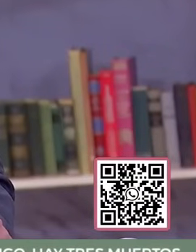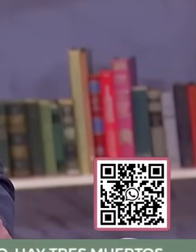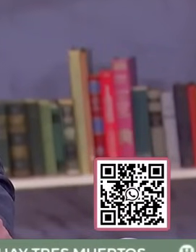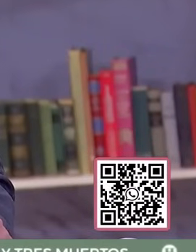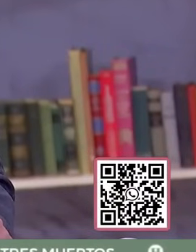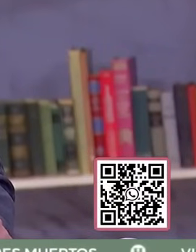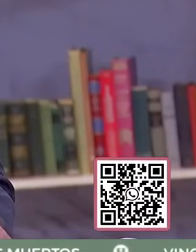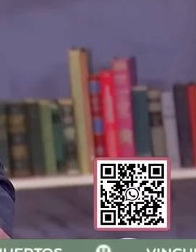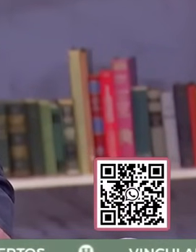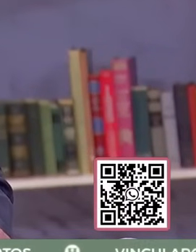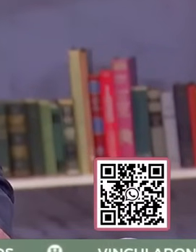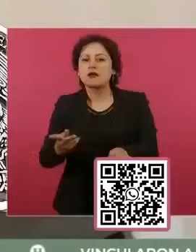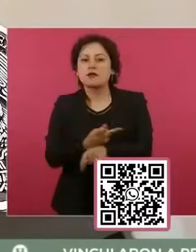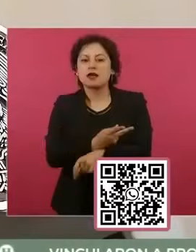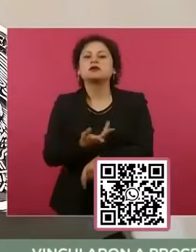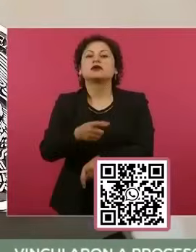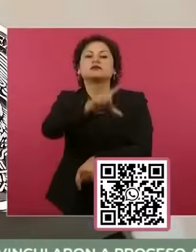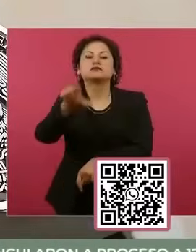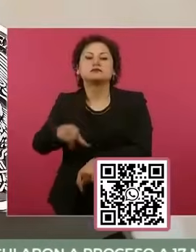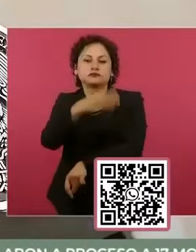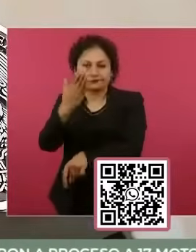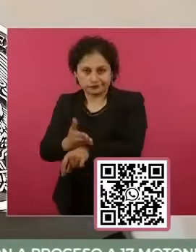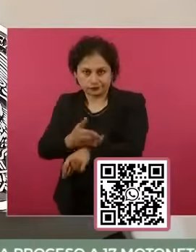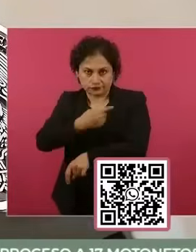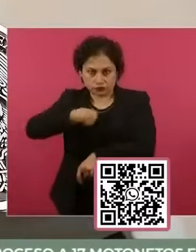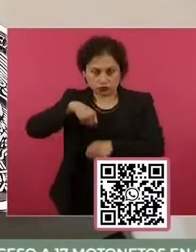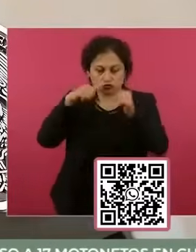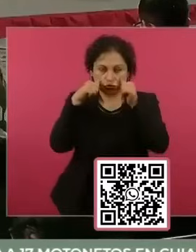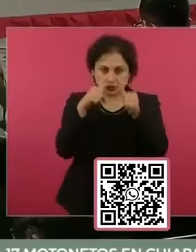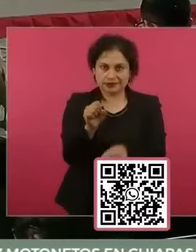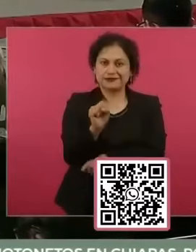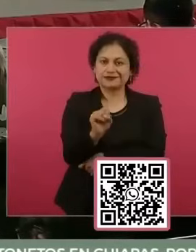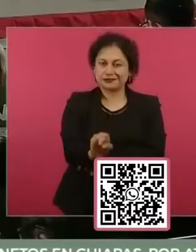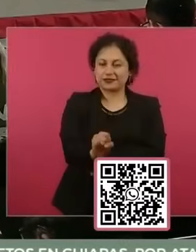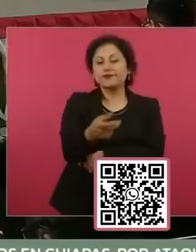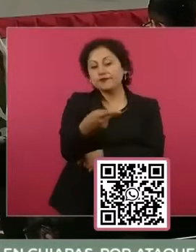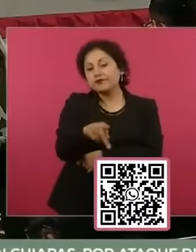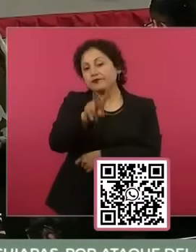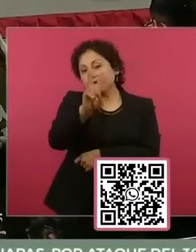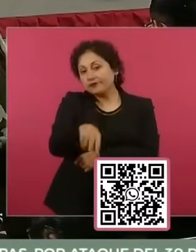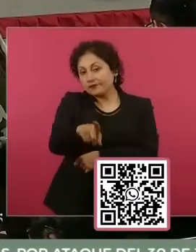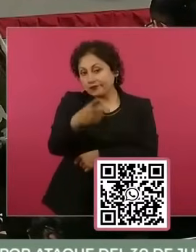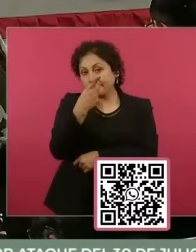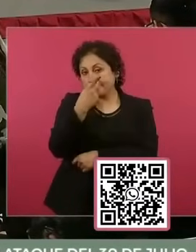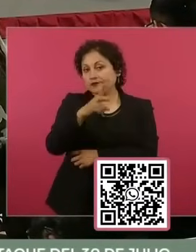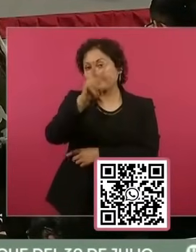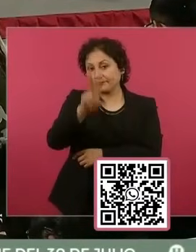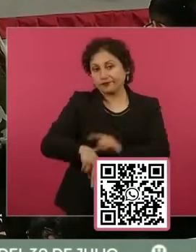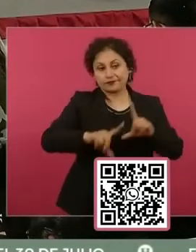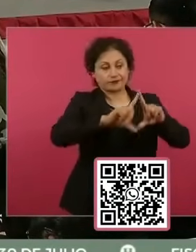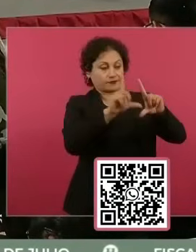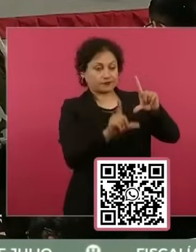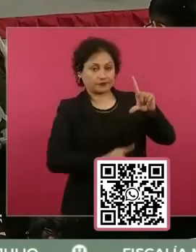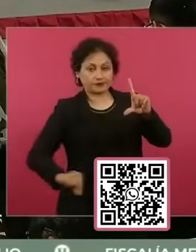país pero efectivamente en algunos lugares en alguno algunas zonas del país